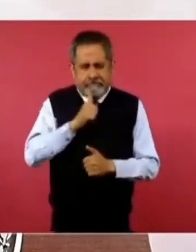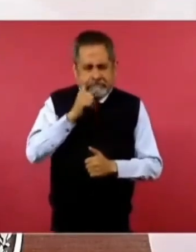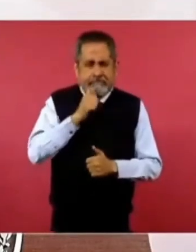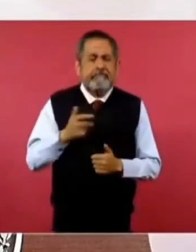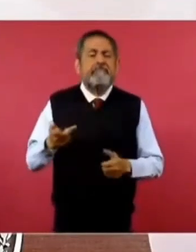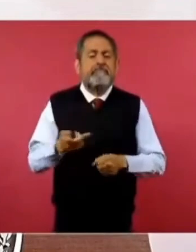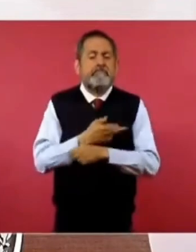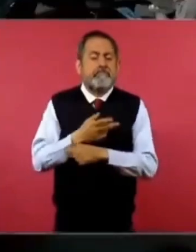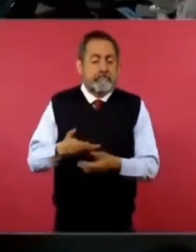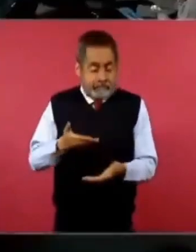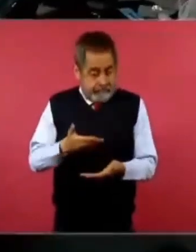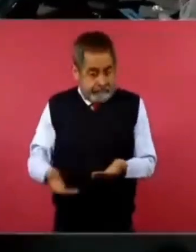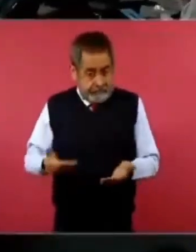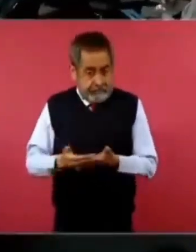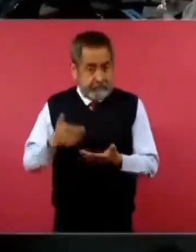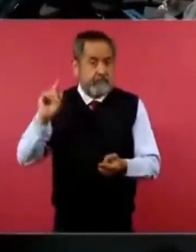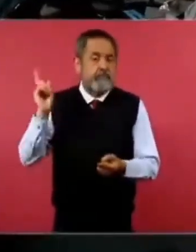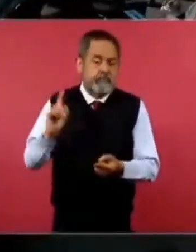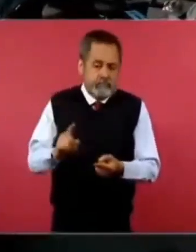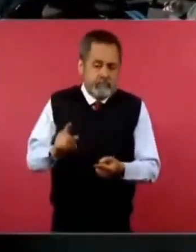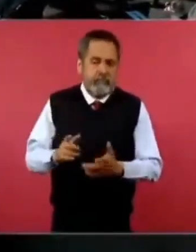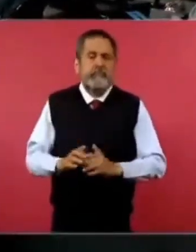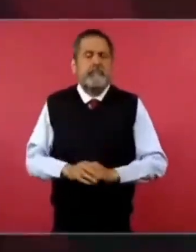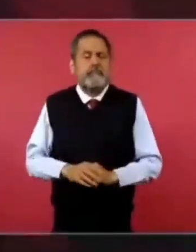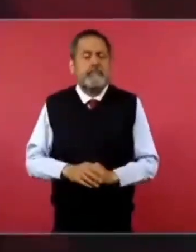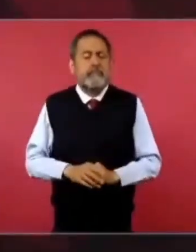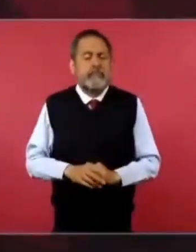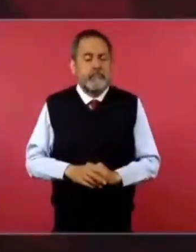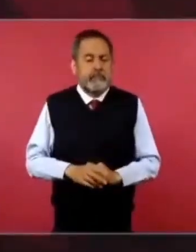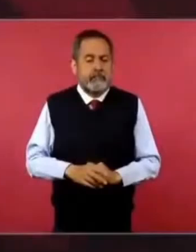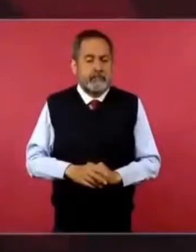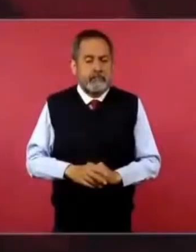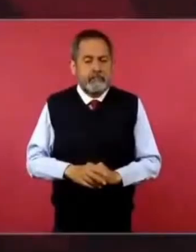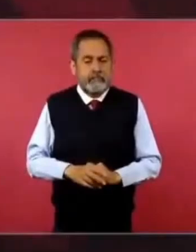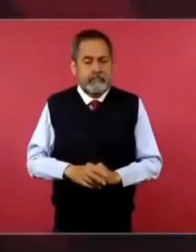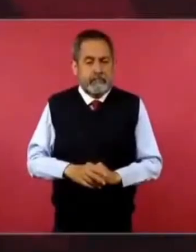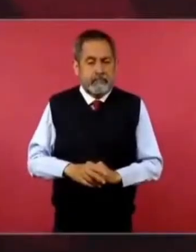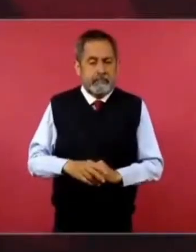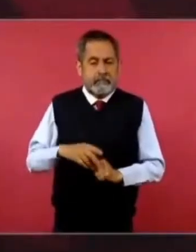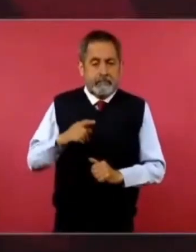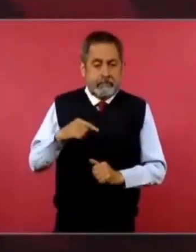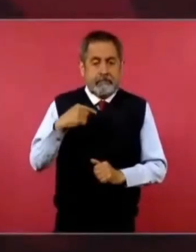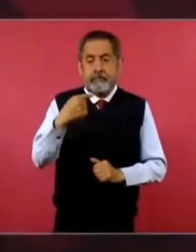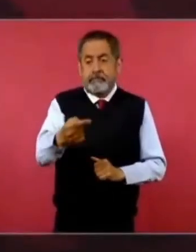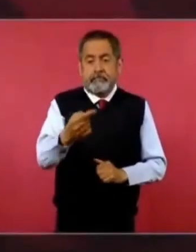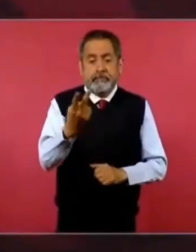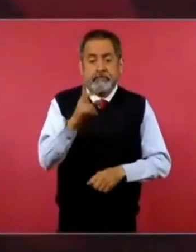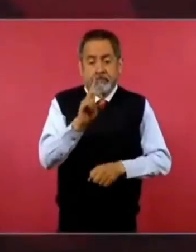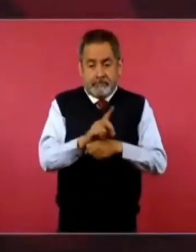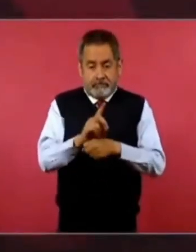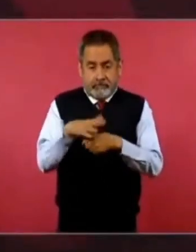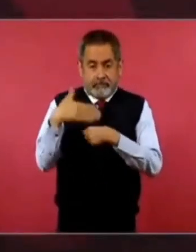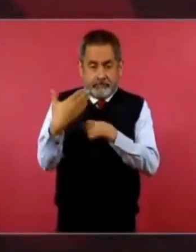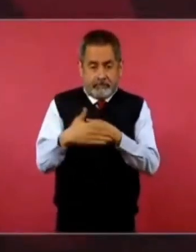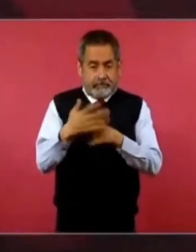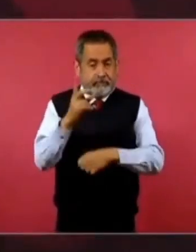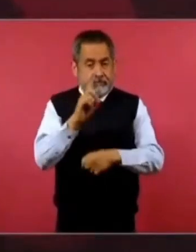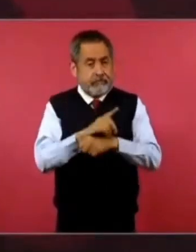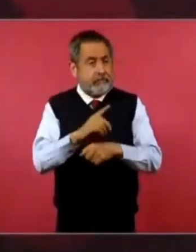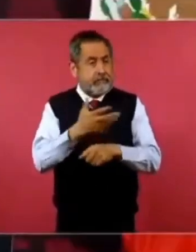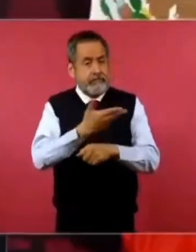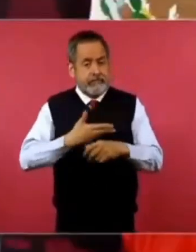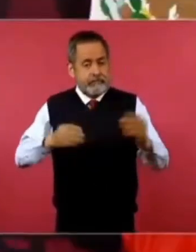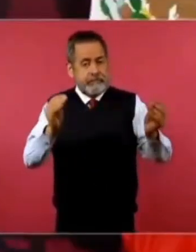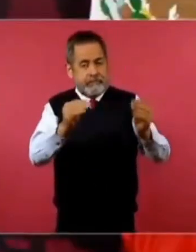Y ahora también, porque como viene pasado mañana el debate, que no vayan